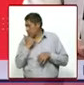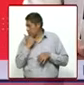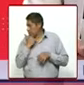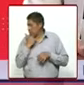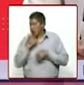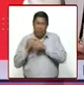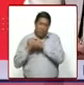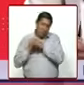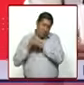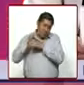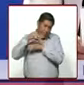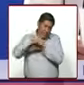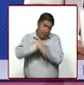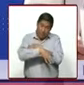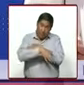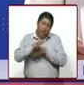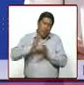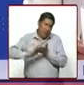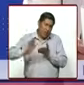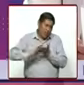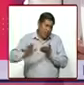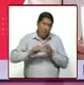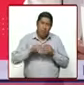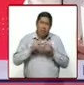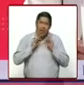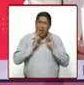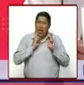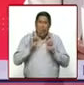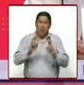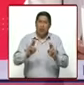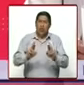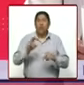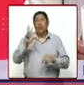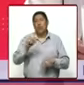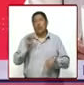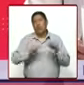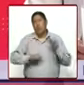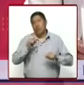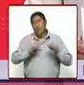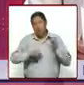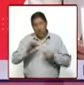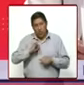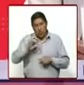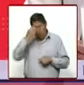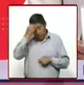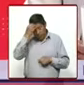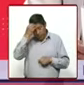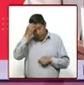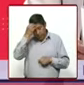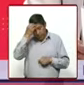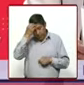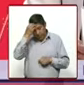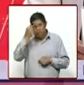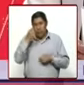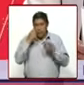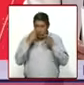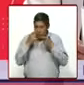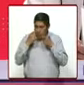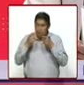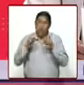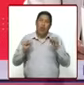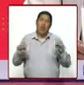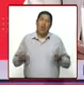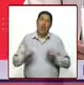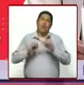nacimientos de cuencas, estamos limpiando los ríos, de eso no dude. Ahí estamos, yo personalmente voy a estar este fin de